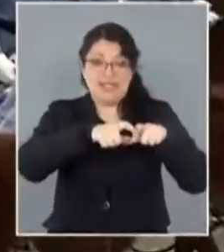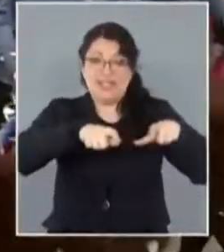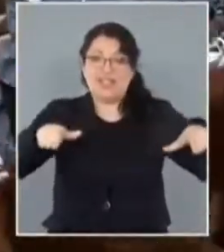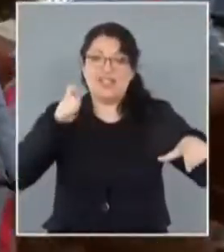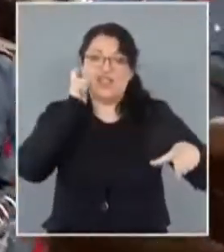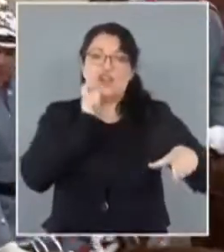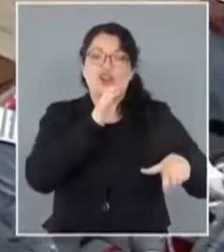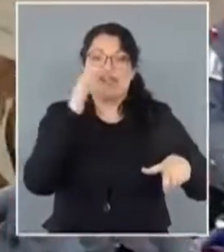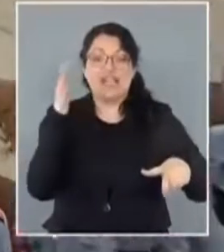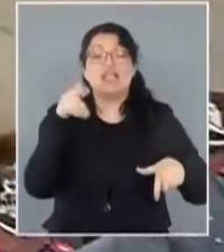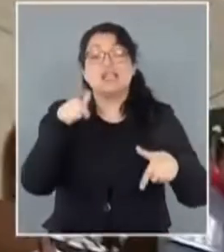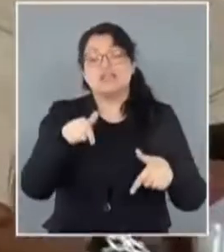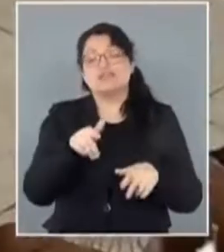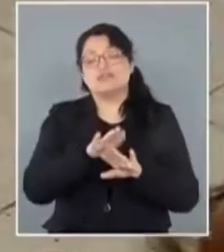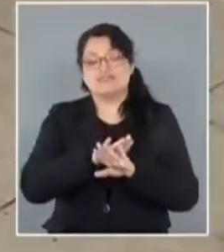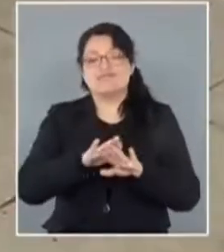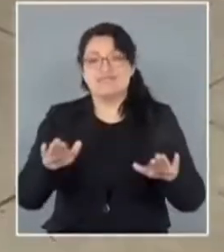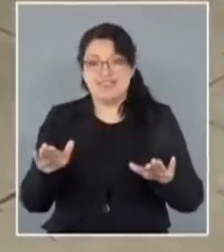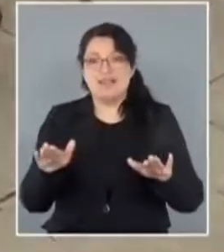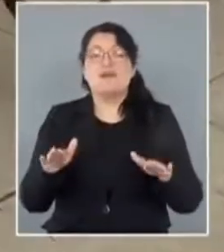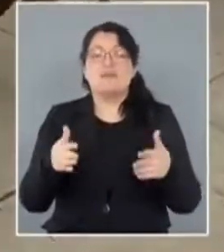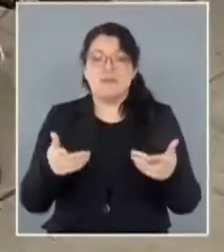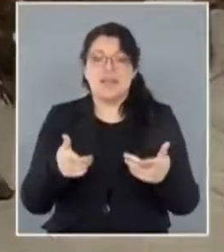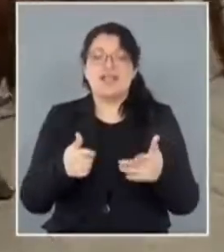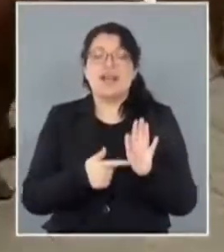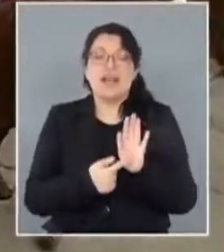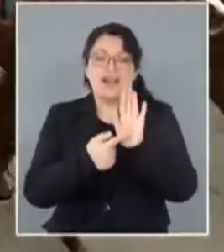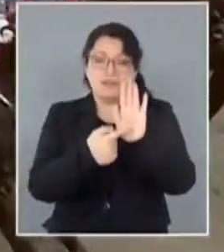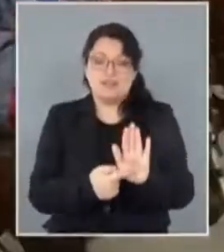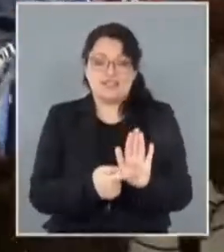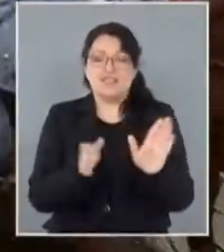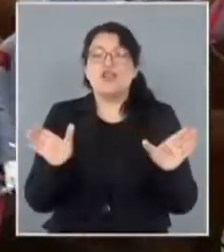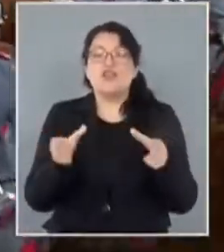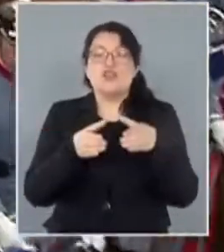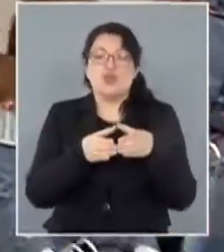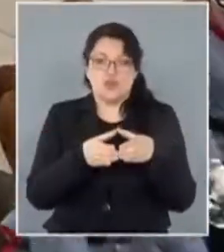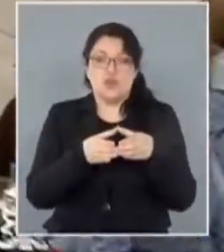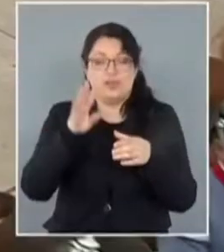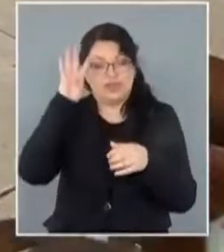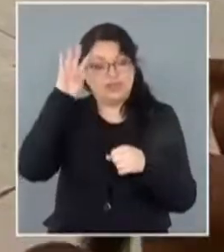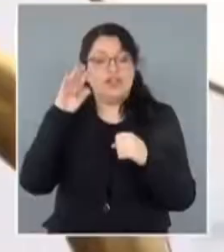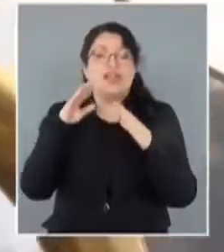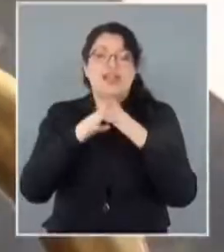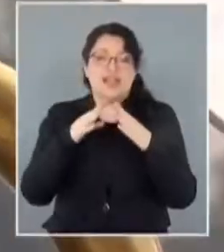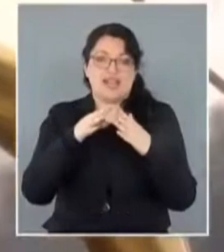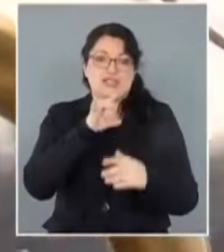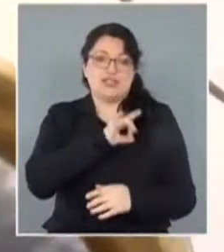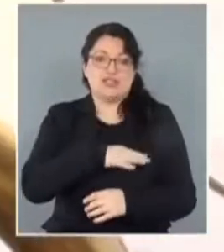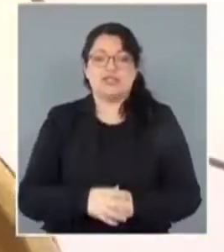O'Higgins, dando así por finalizada la presentación del escalón Ejército de Chile.